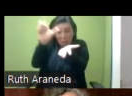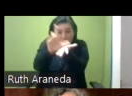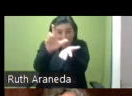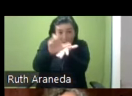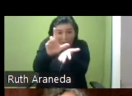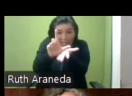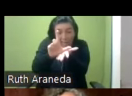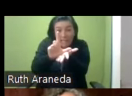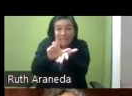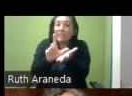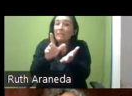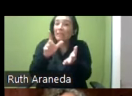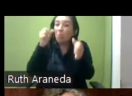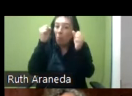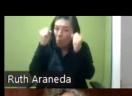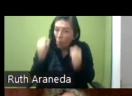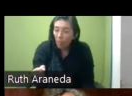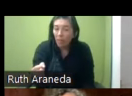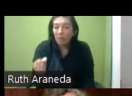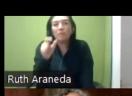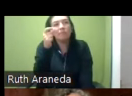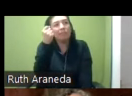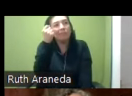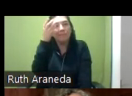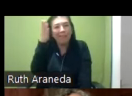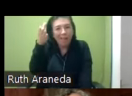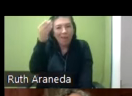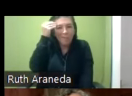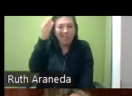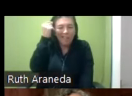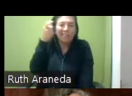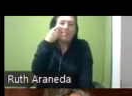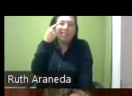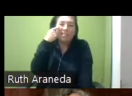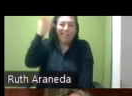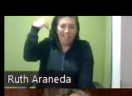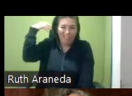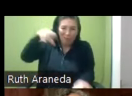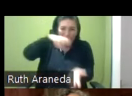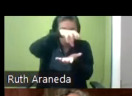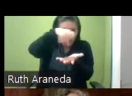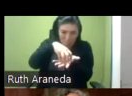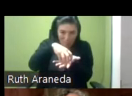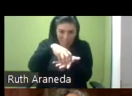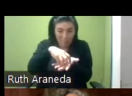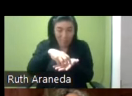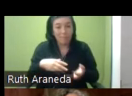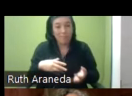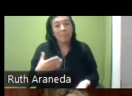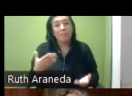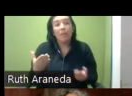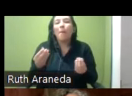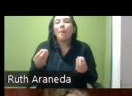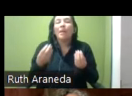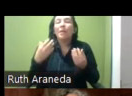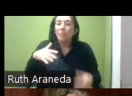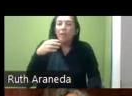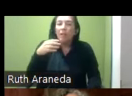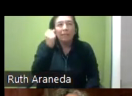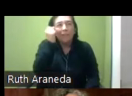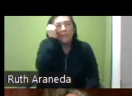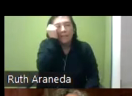y ubicado el arqueólogo. Y de esa manera tratamos de